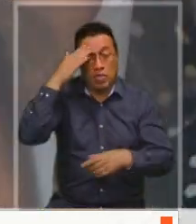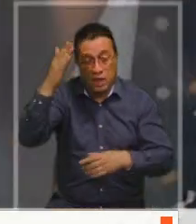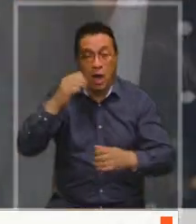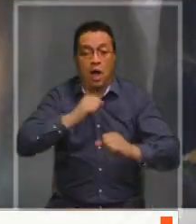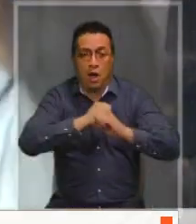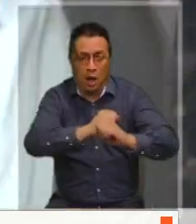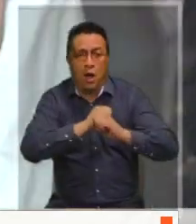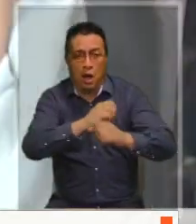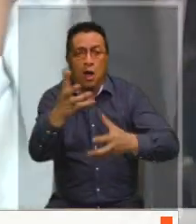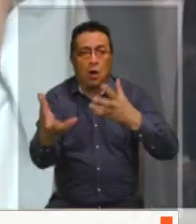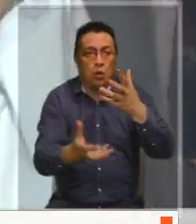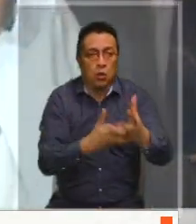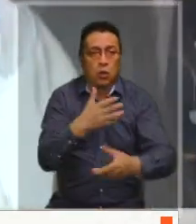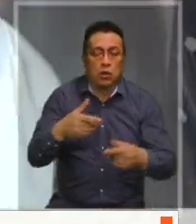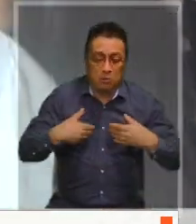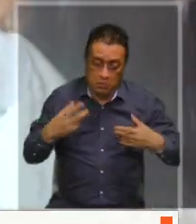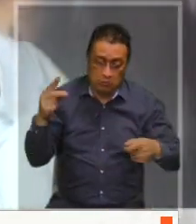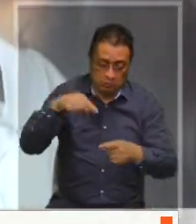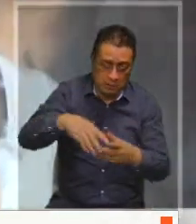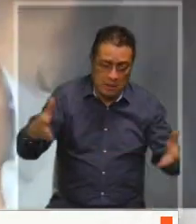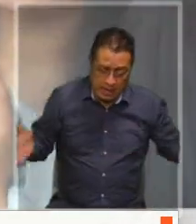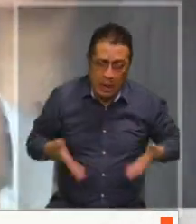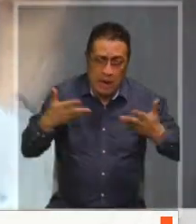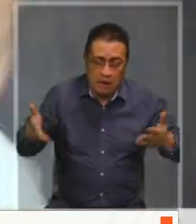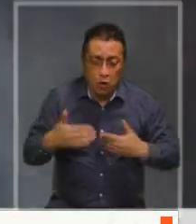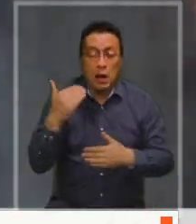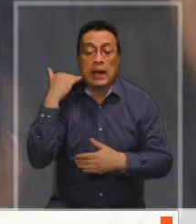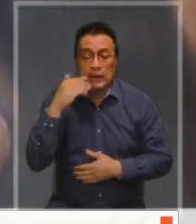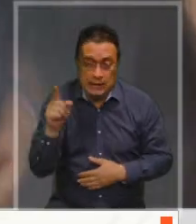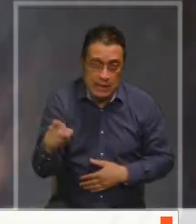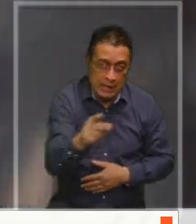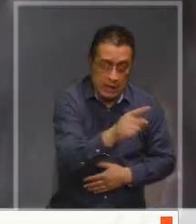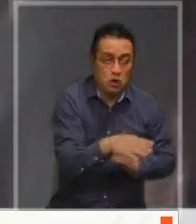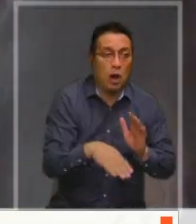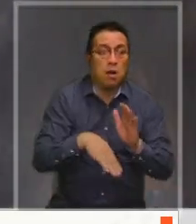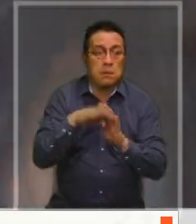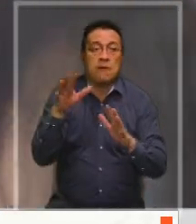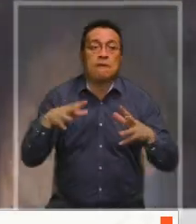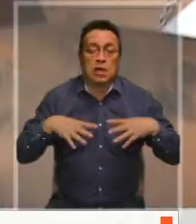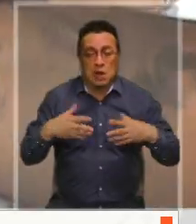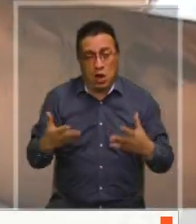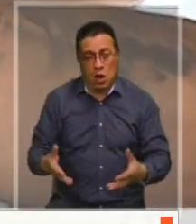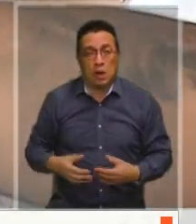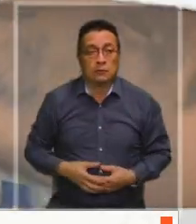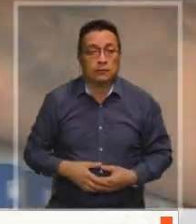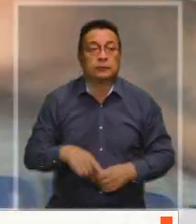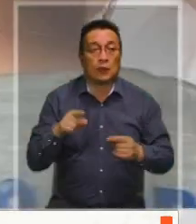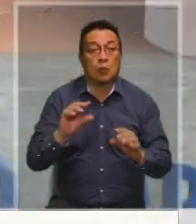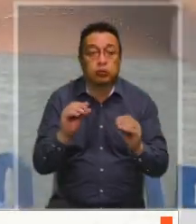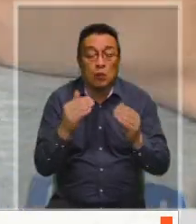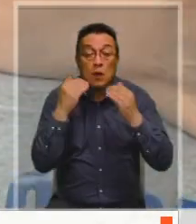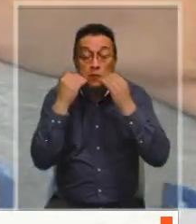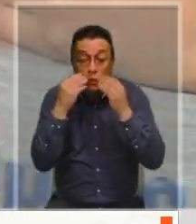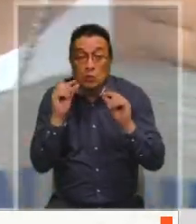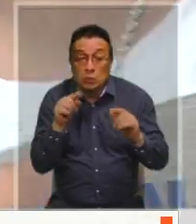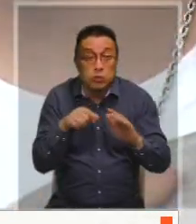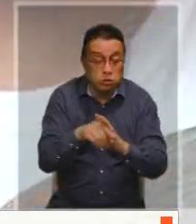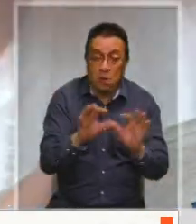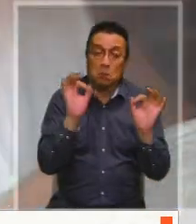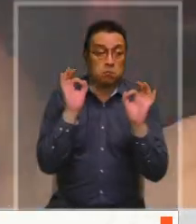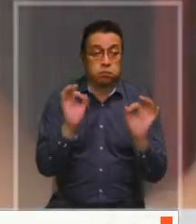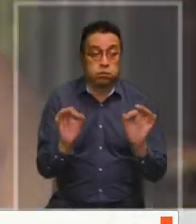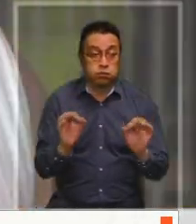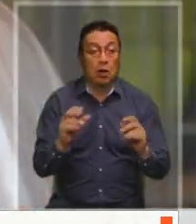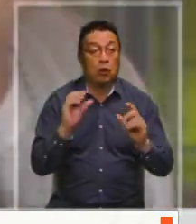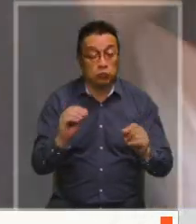incendio pero bacán en reanima al pueblo y a los niños Más que nada porque ellos son los más felices ahora Estamos un poquito con vergüenza pero no impecable O sea que